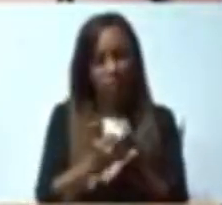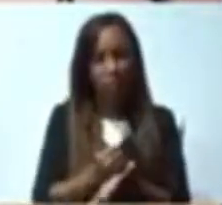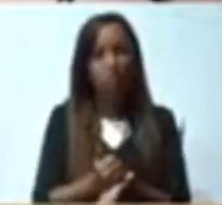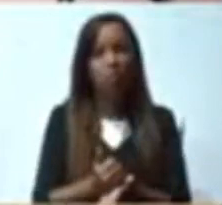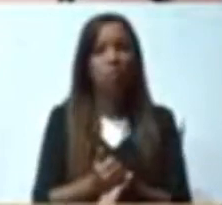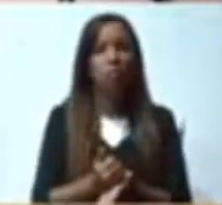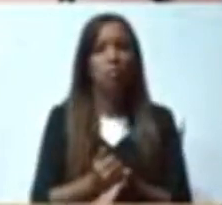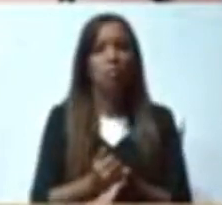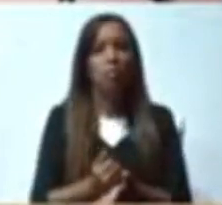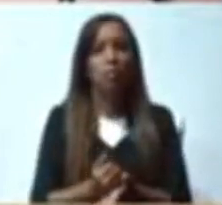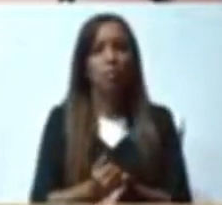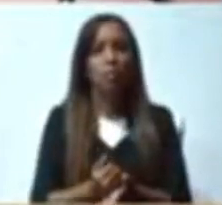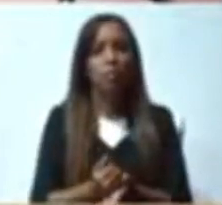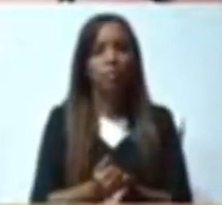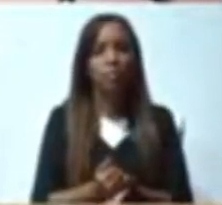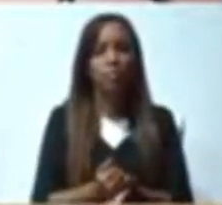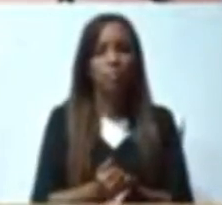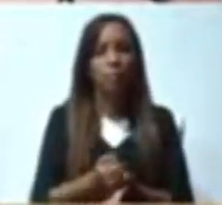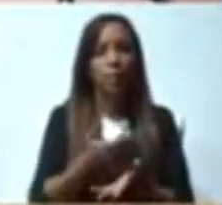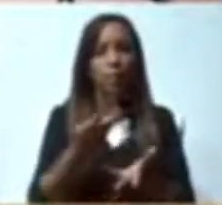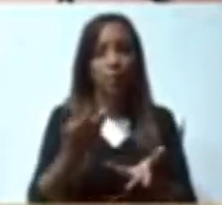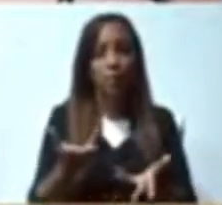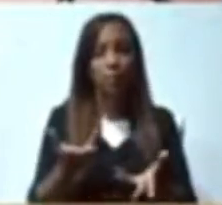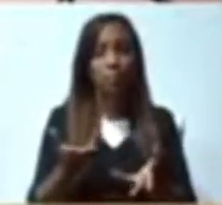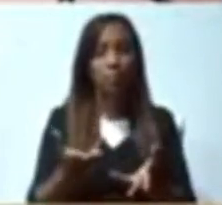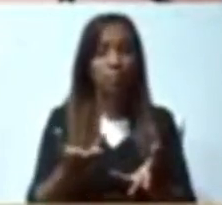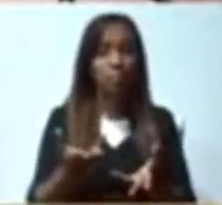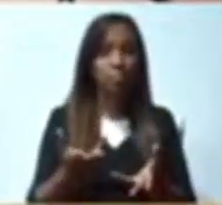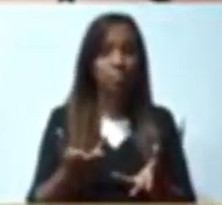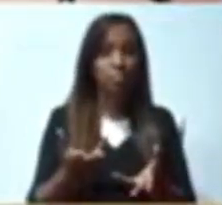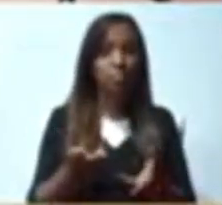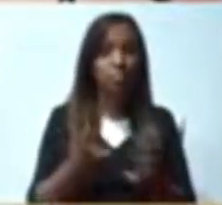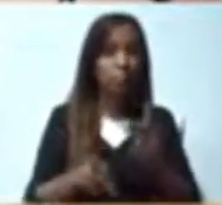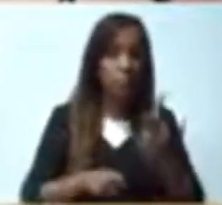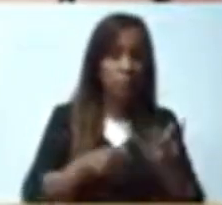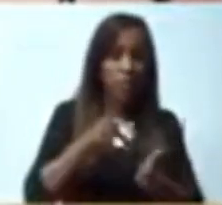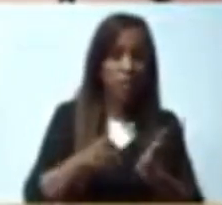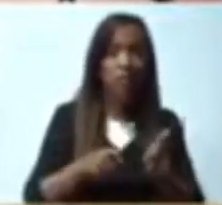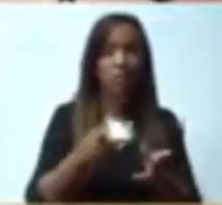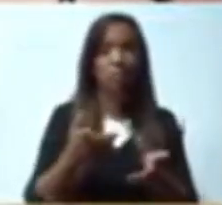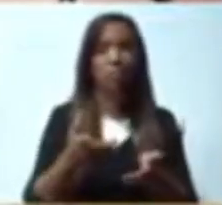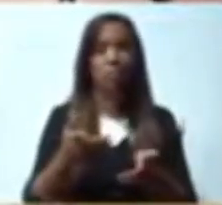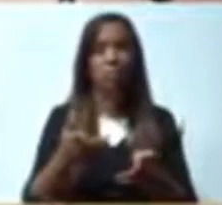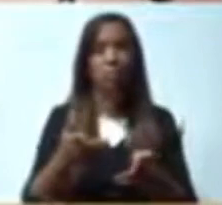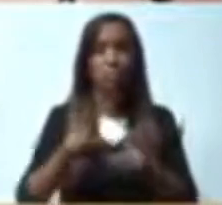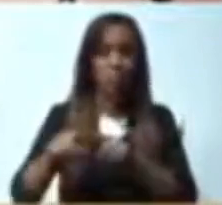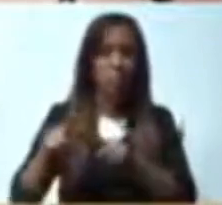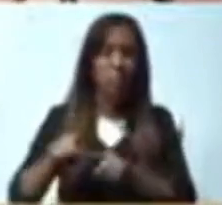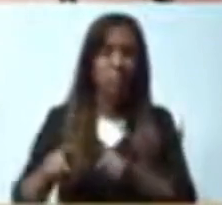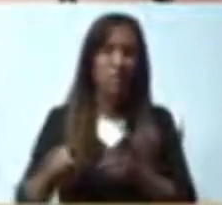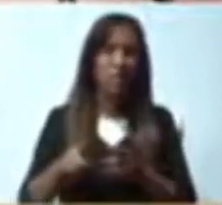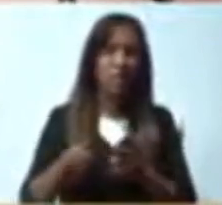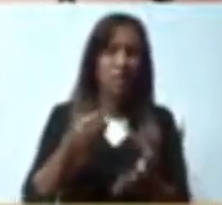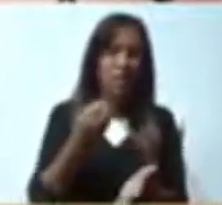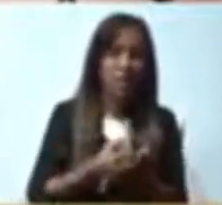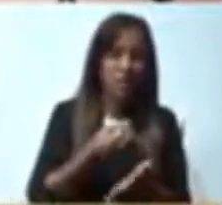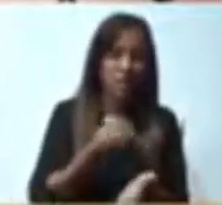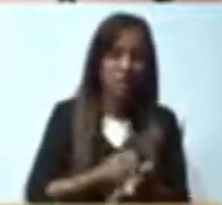que el gobierno proceda a enviar este proyecto al Congreso Nacional y que se empaquete,